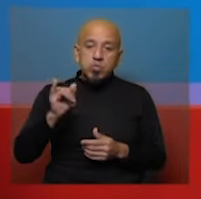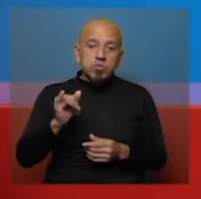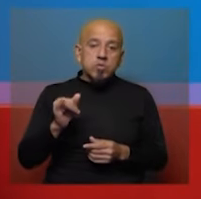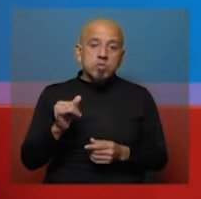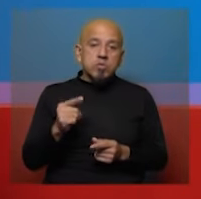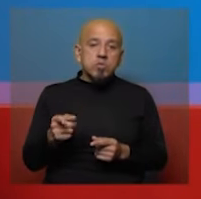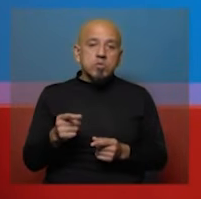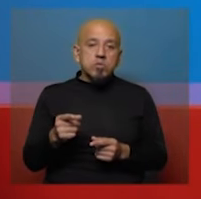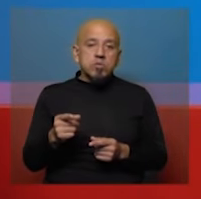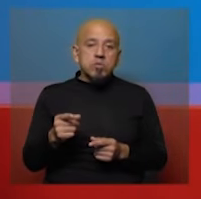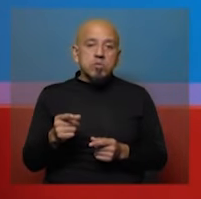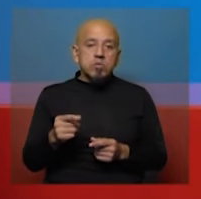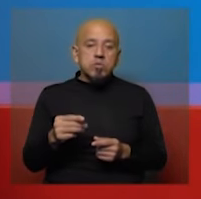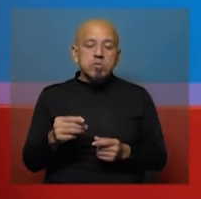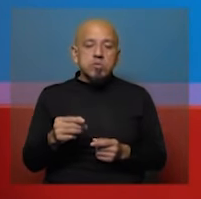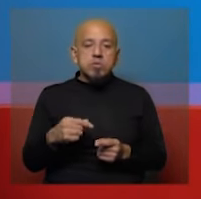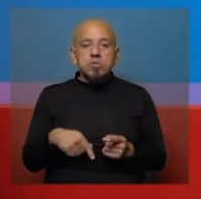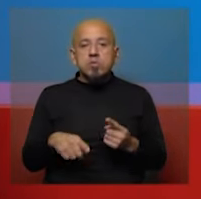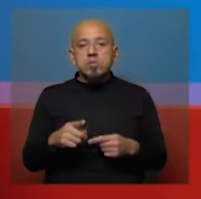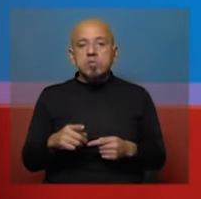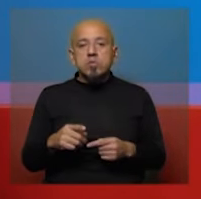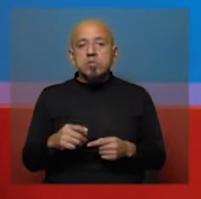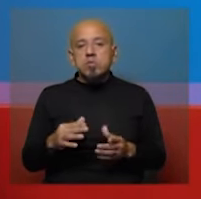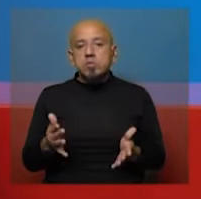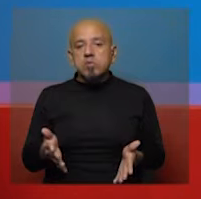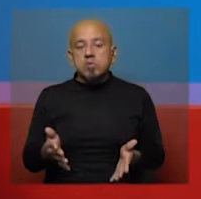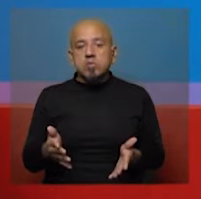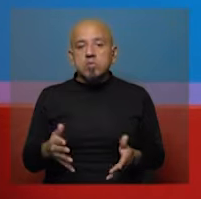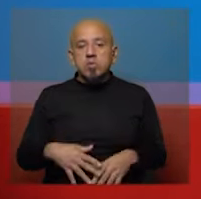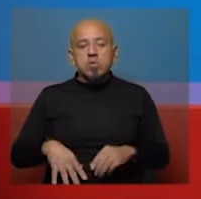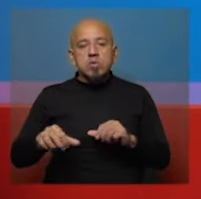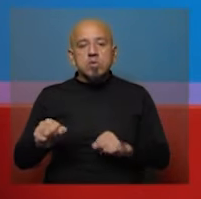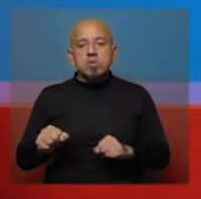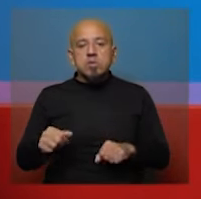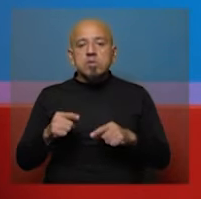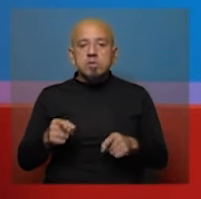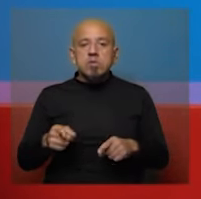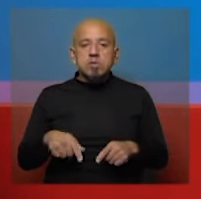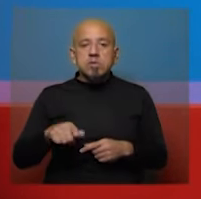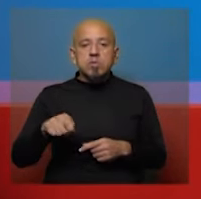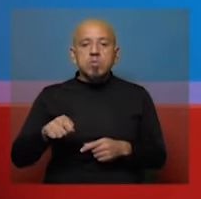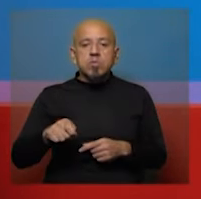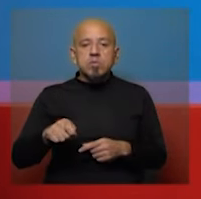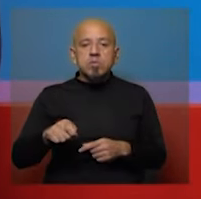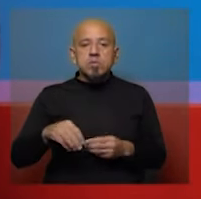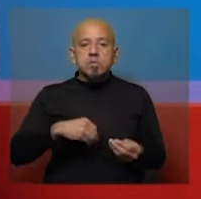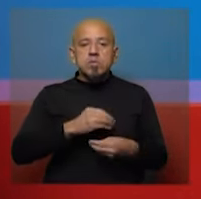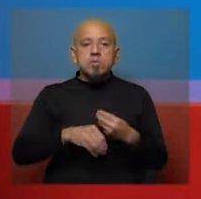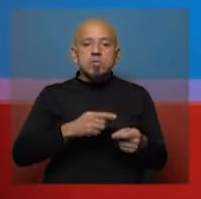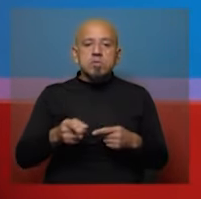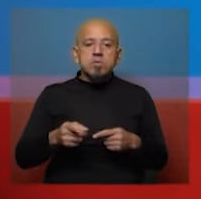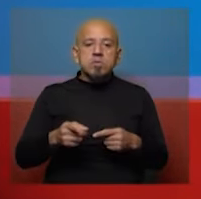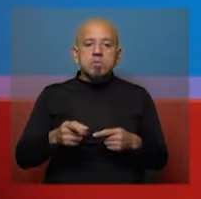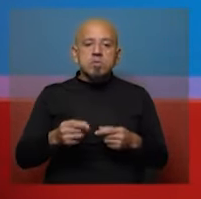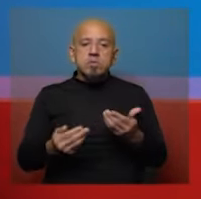este las debidas medidas cautelares bueno tiene que ir una audiencia en esa audiencia El juez de familia especializado va a